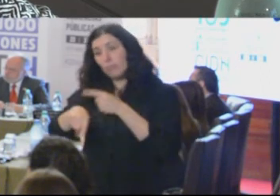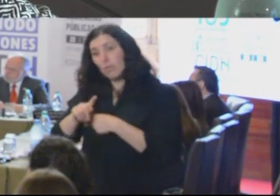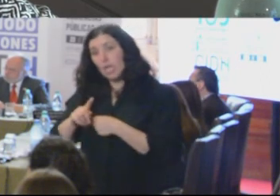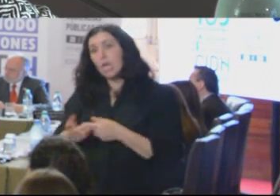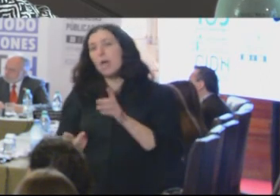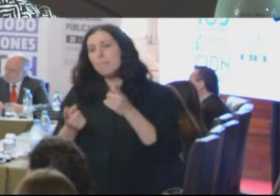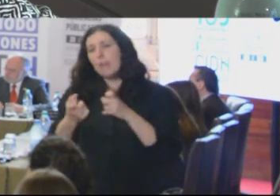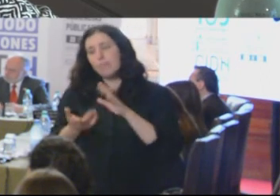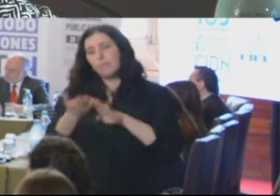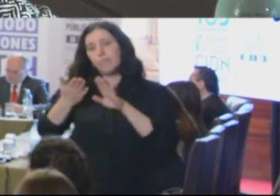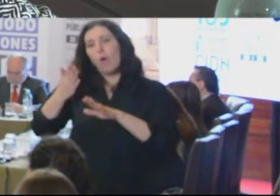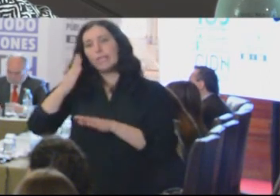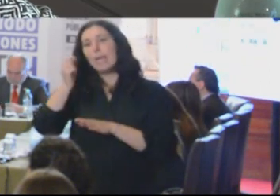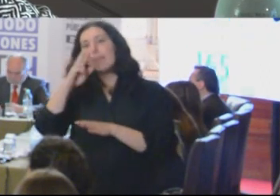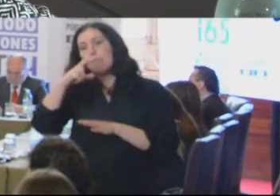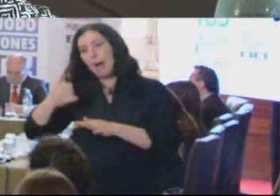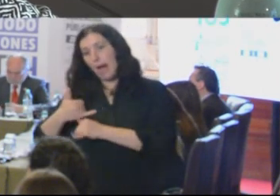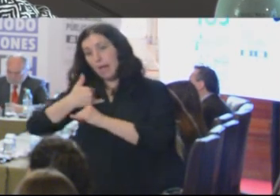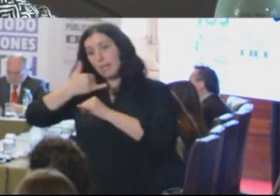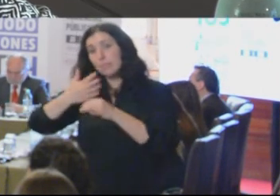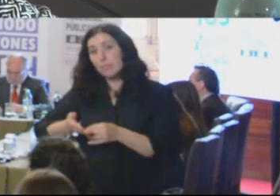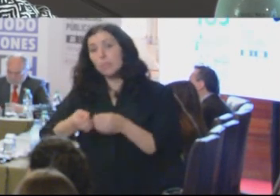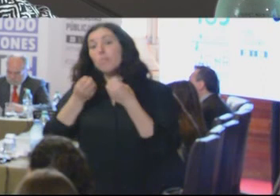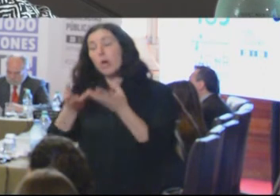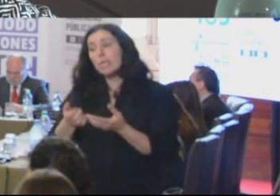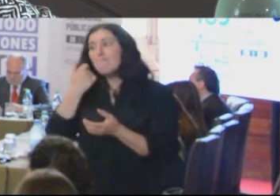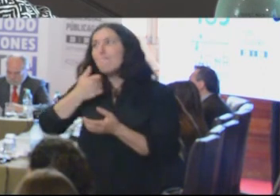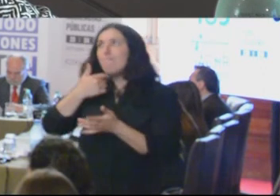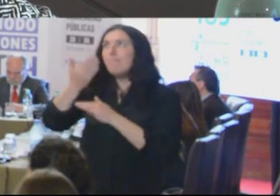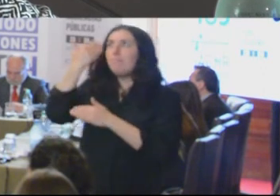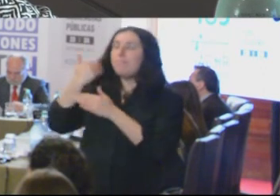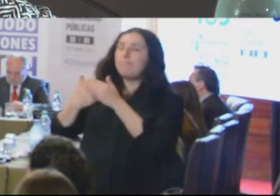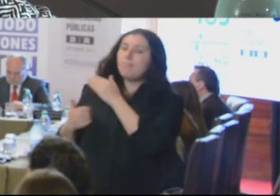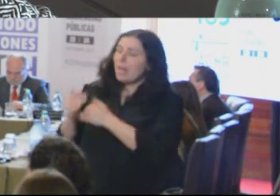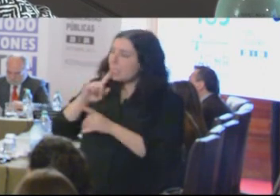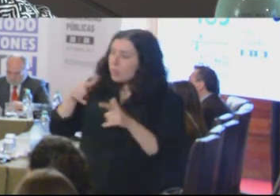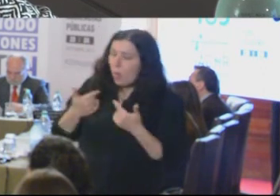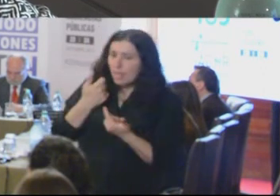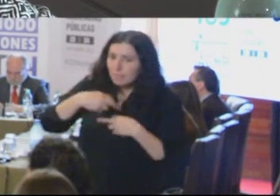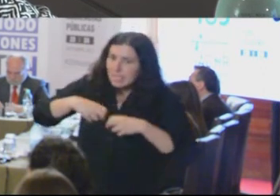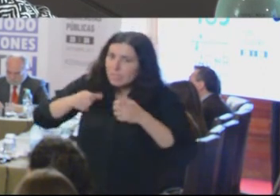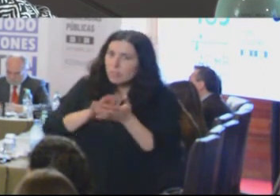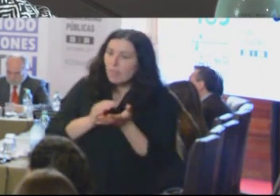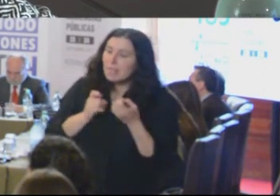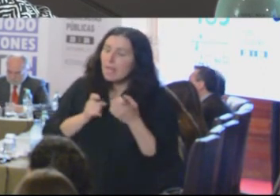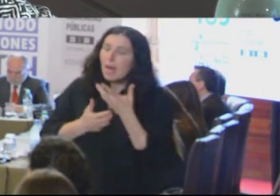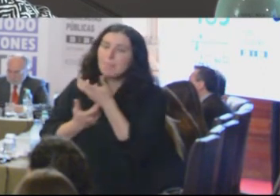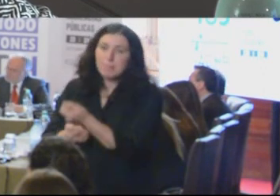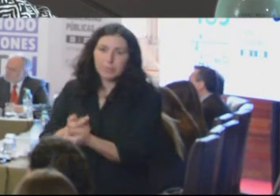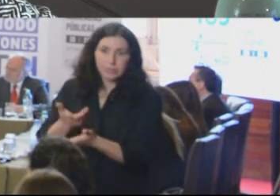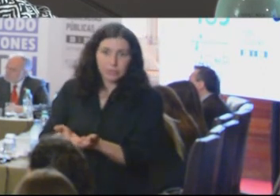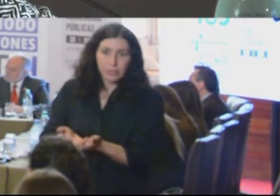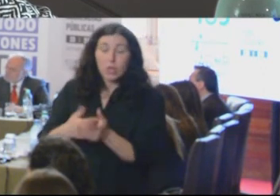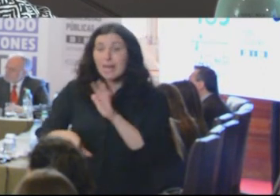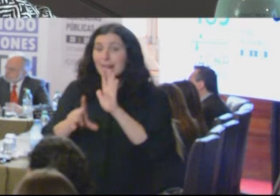paramilitarismo se explica en parte por la falta histórica de investigación de sus apoyos durante la durante la aplicación de la